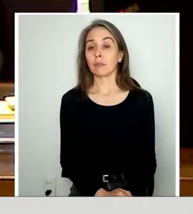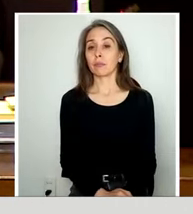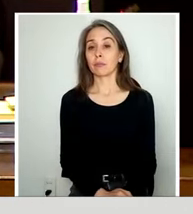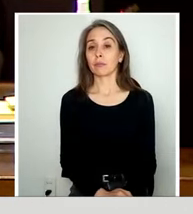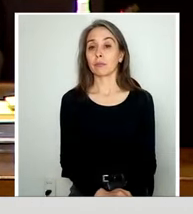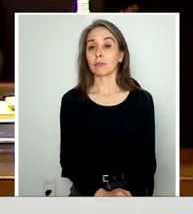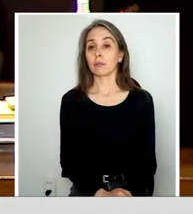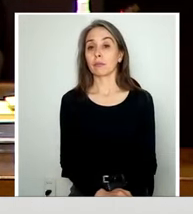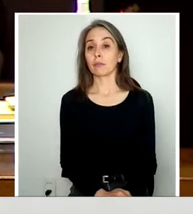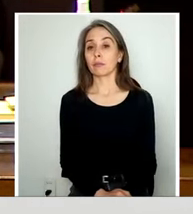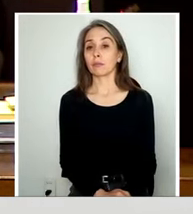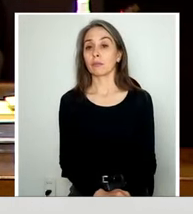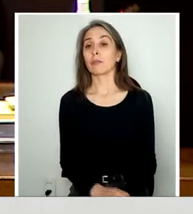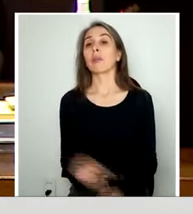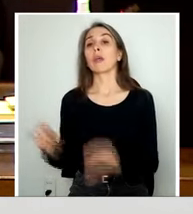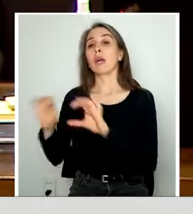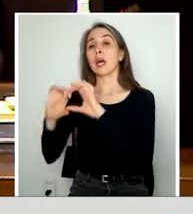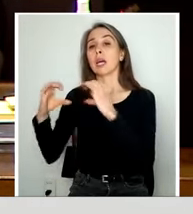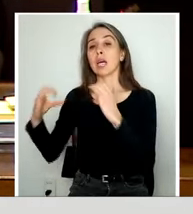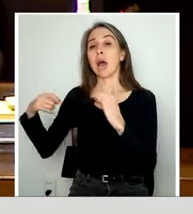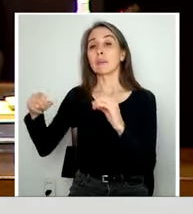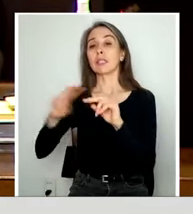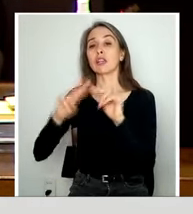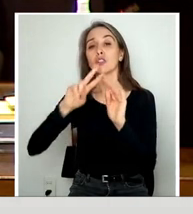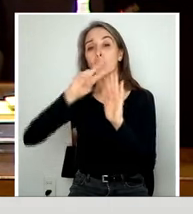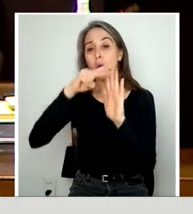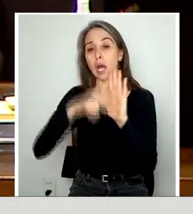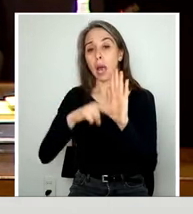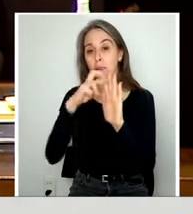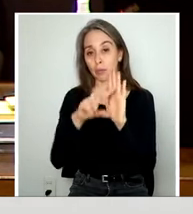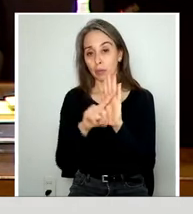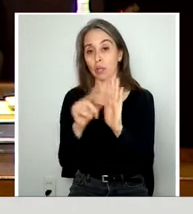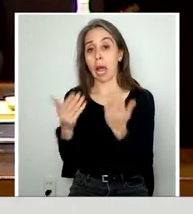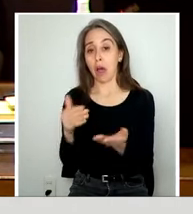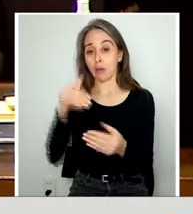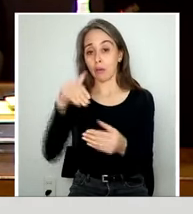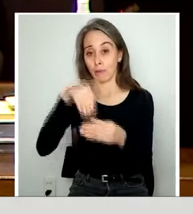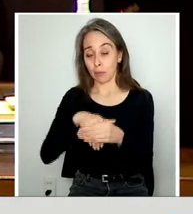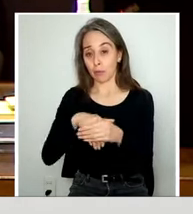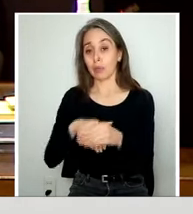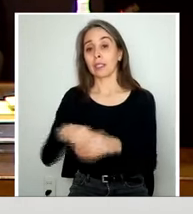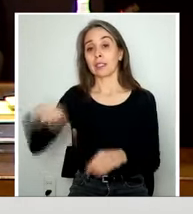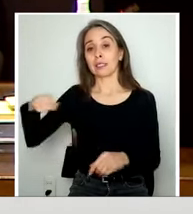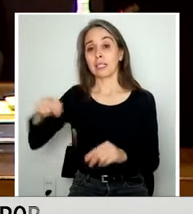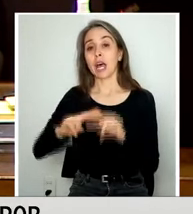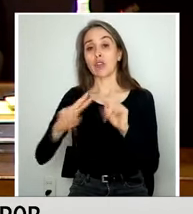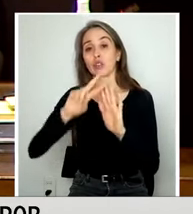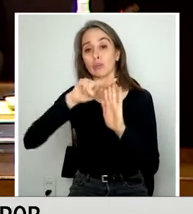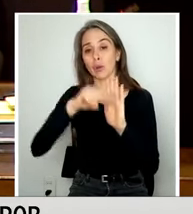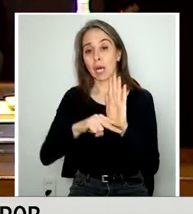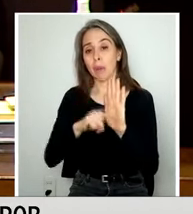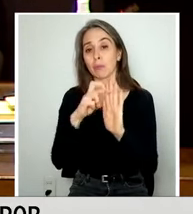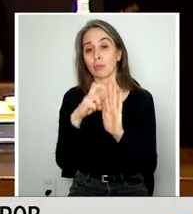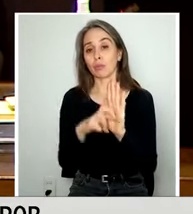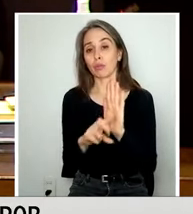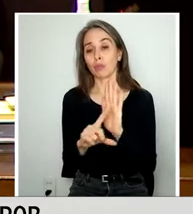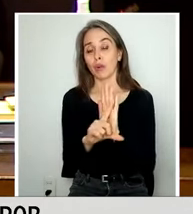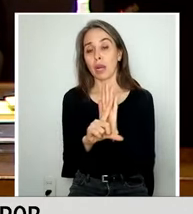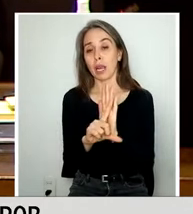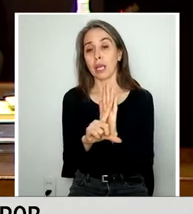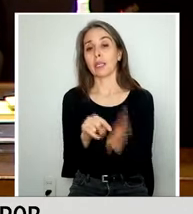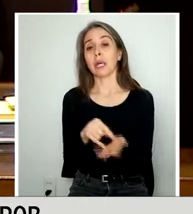enmiendas del senado en votación las enmiendas incorporadas por el senado en el proyecto de ley originado emoción